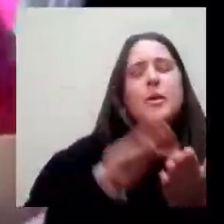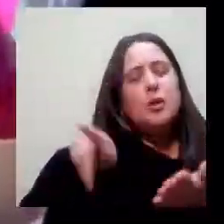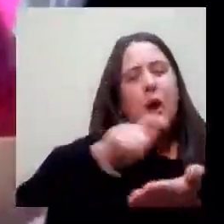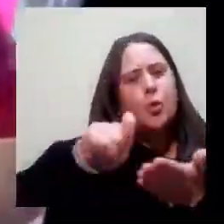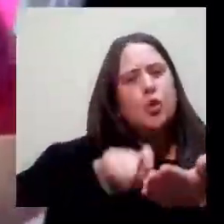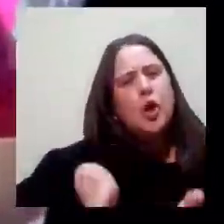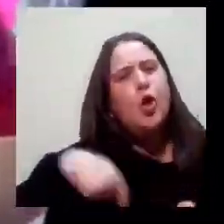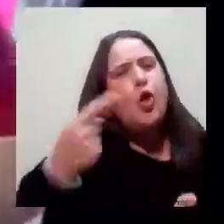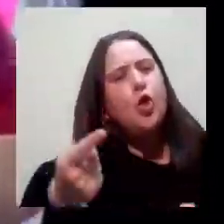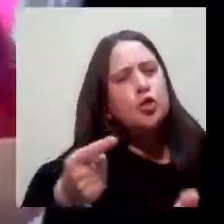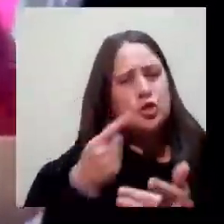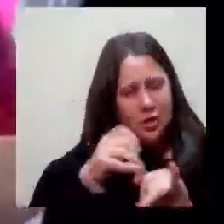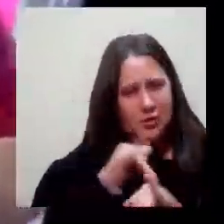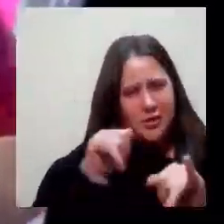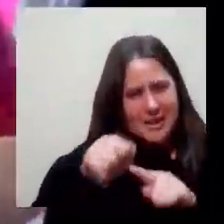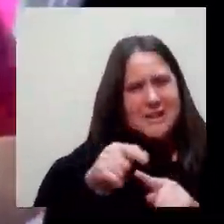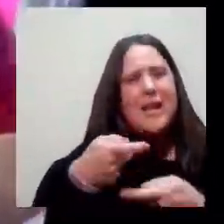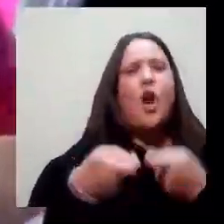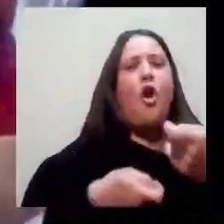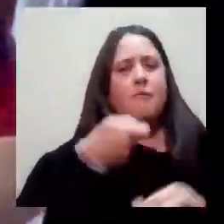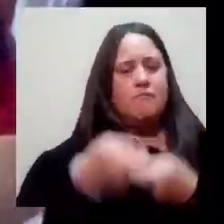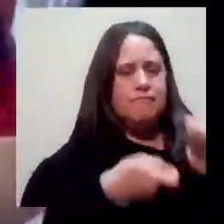quiero cerrar con eso, de la colaboración.